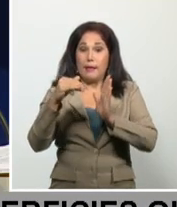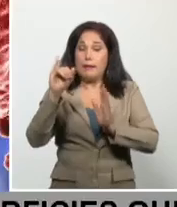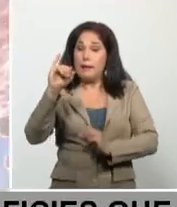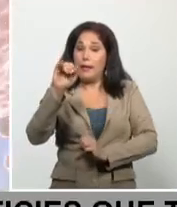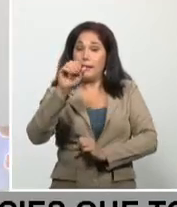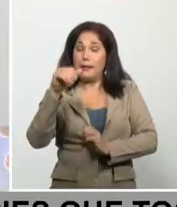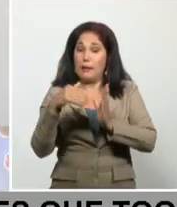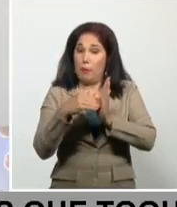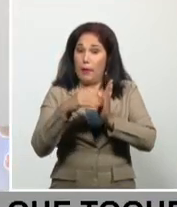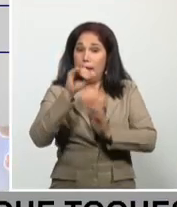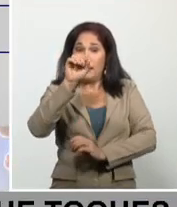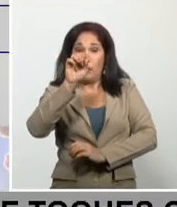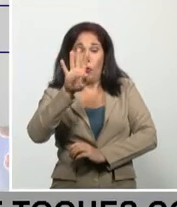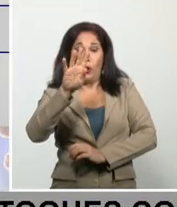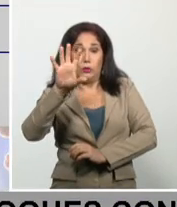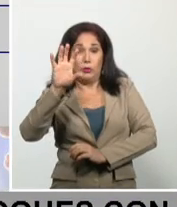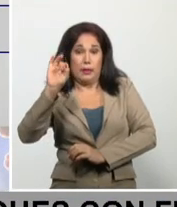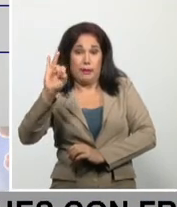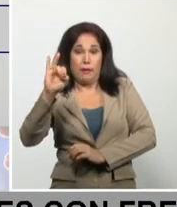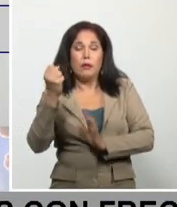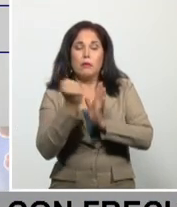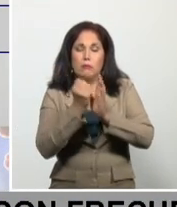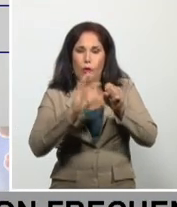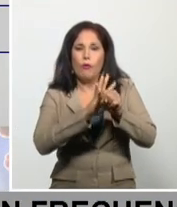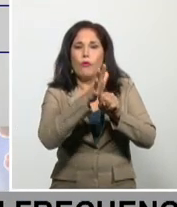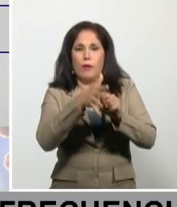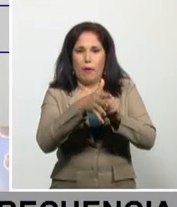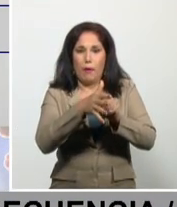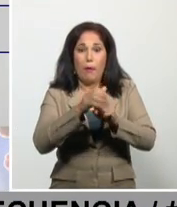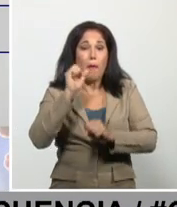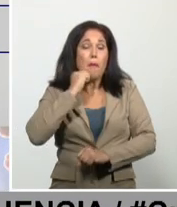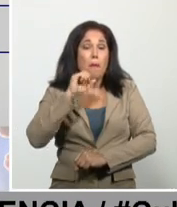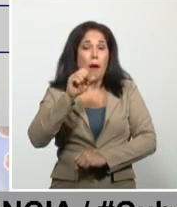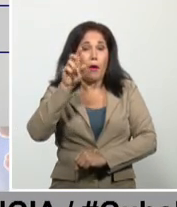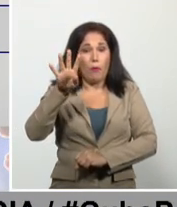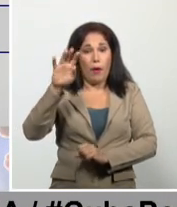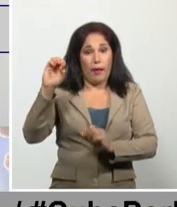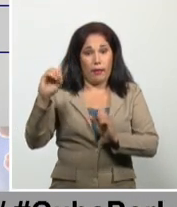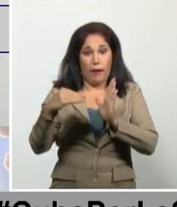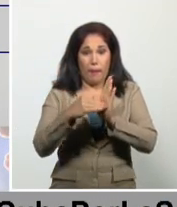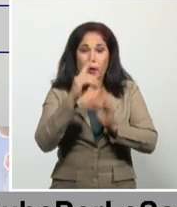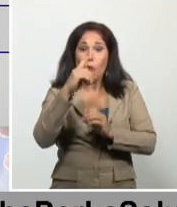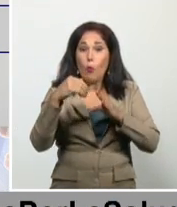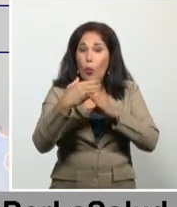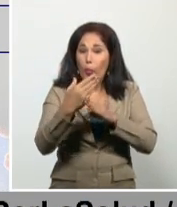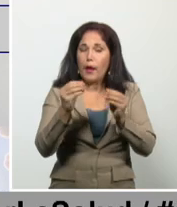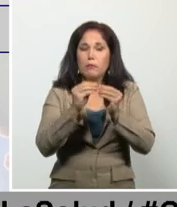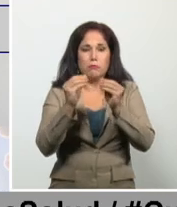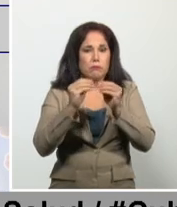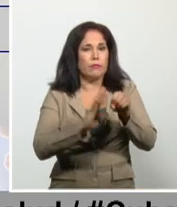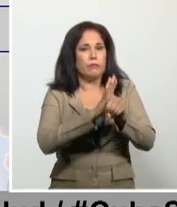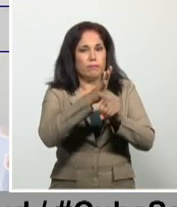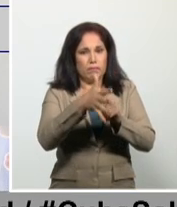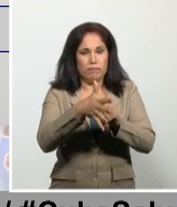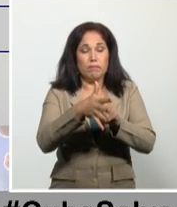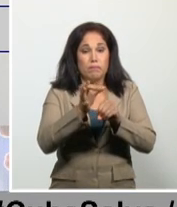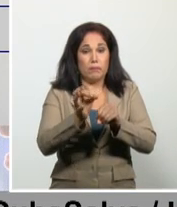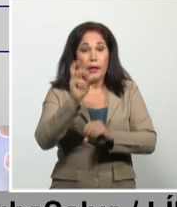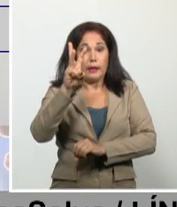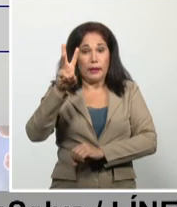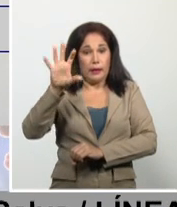647.192 casos confirmados, más de 40.000 en un día. El